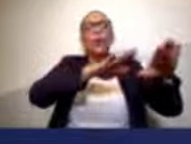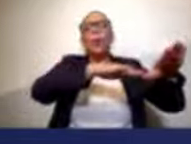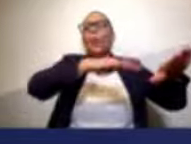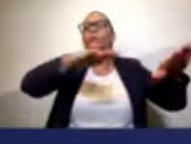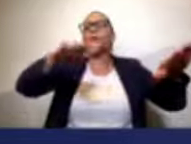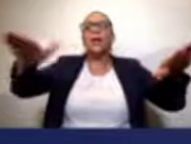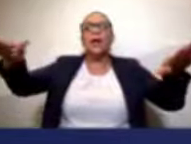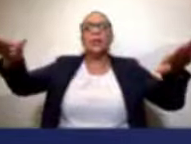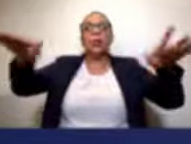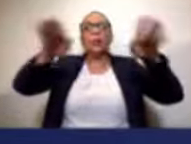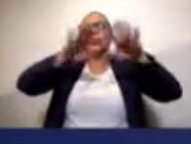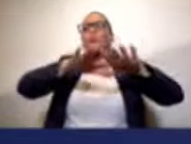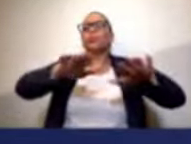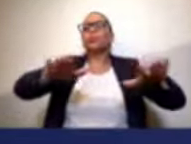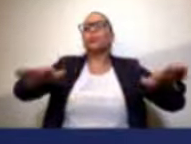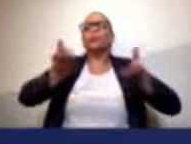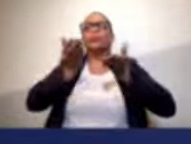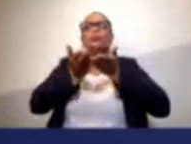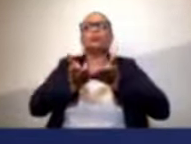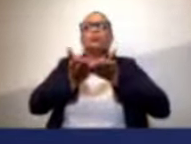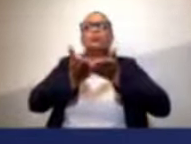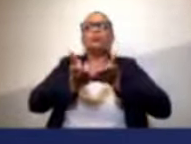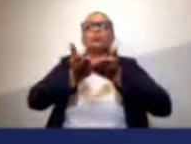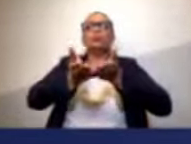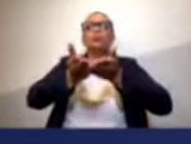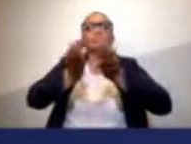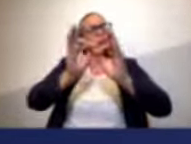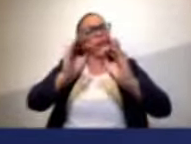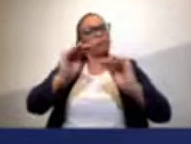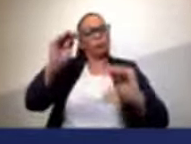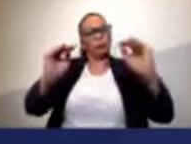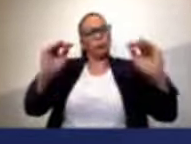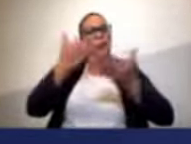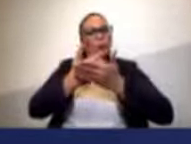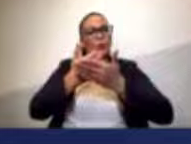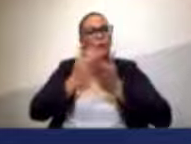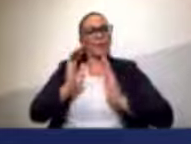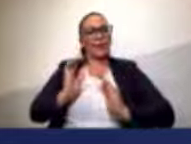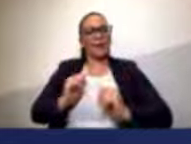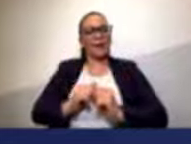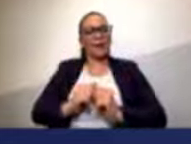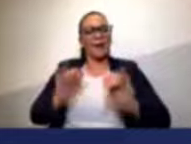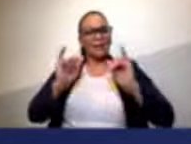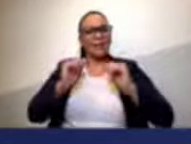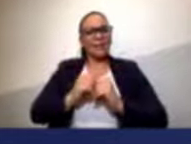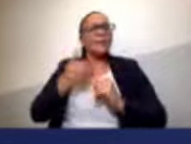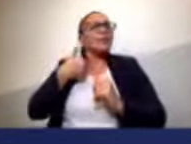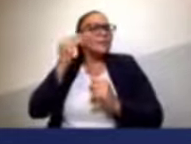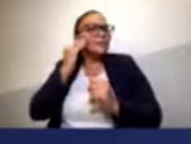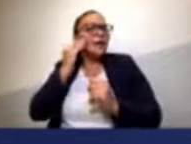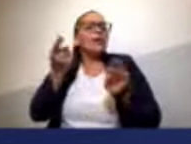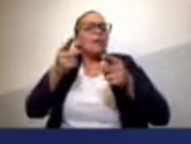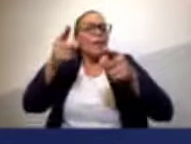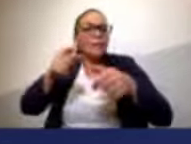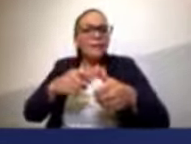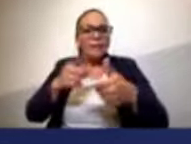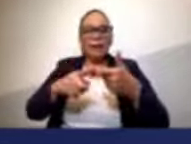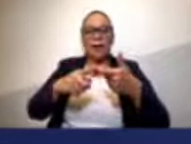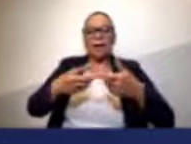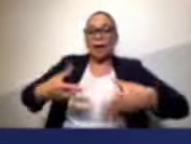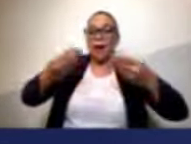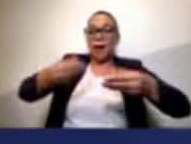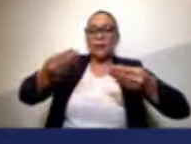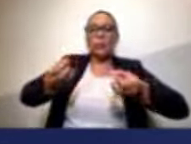con paz, porque hay estabilidad económica, hay predictibilidad, donde la calidad del gasto